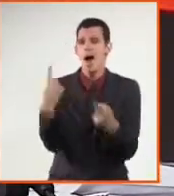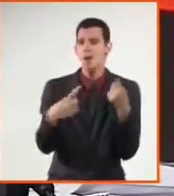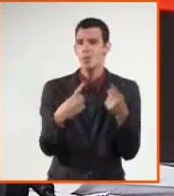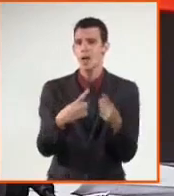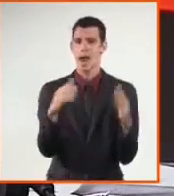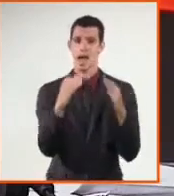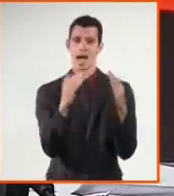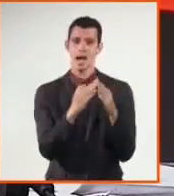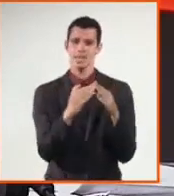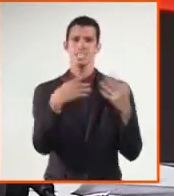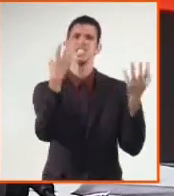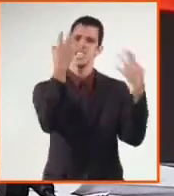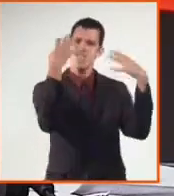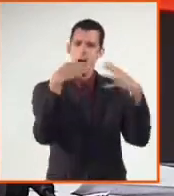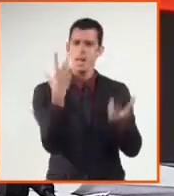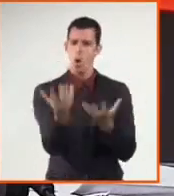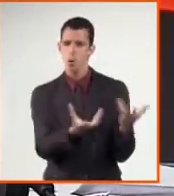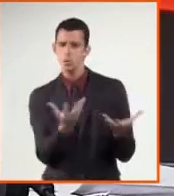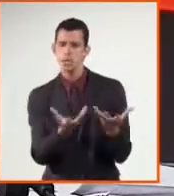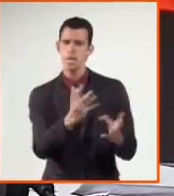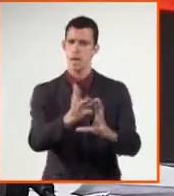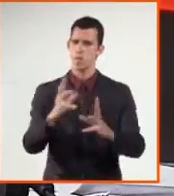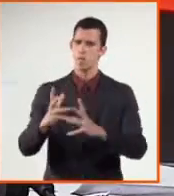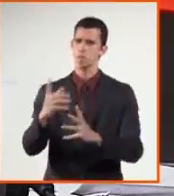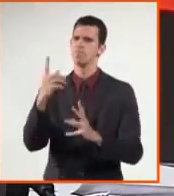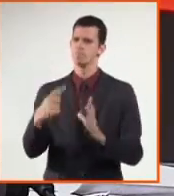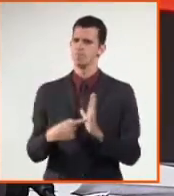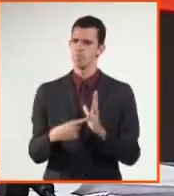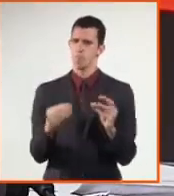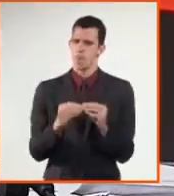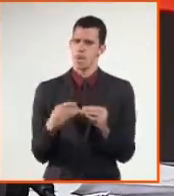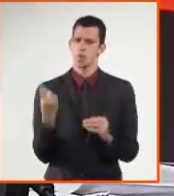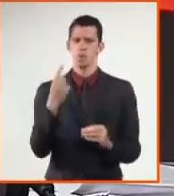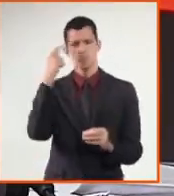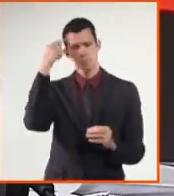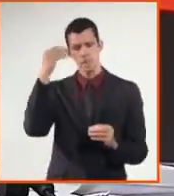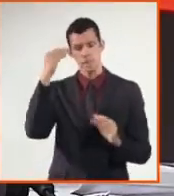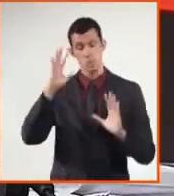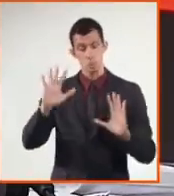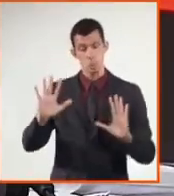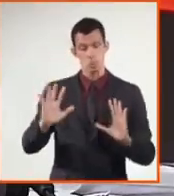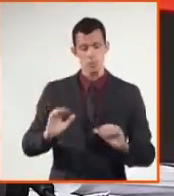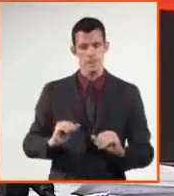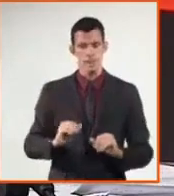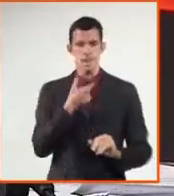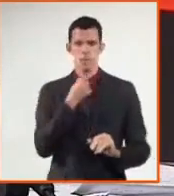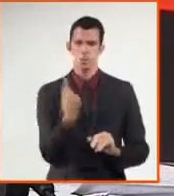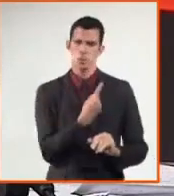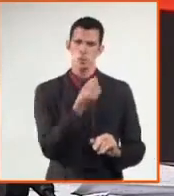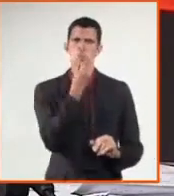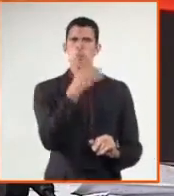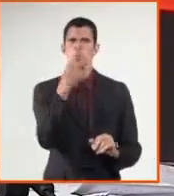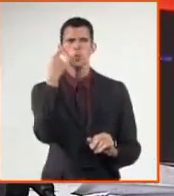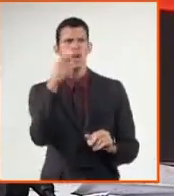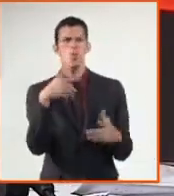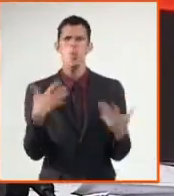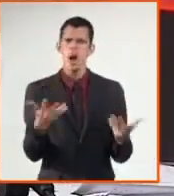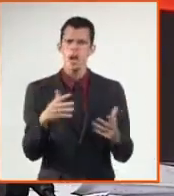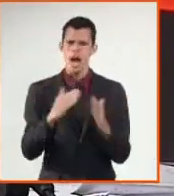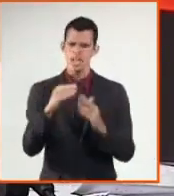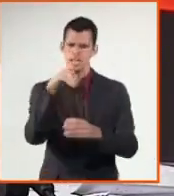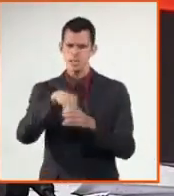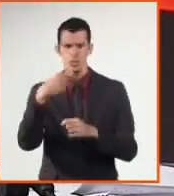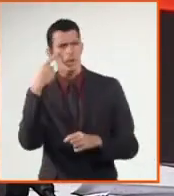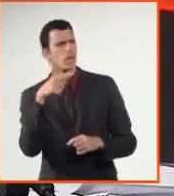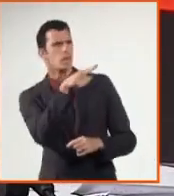pero si podemos dedicar un minuto pues a pensar en aquellos que tenemos encendido innecesariamente que pudiéramos apagar y colaborar